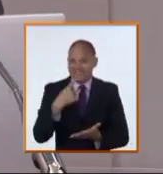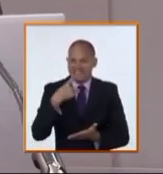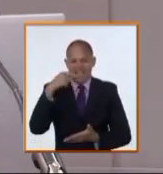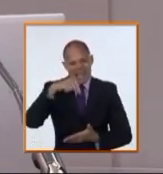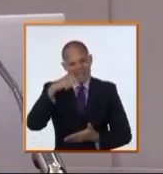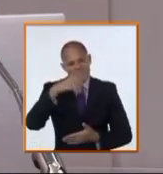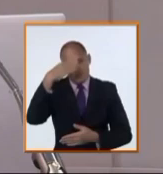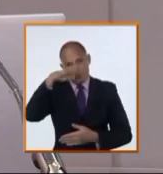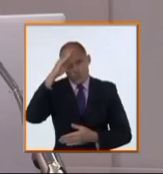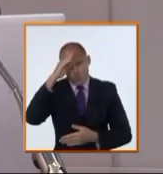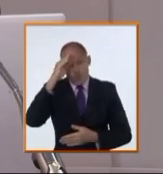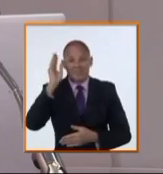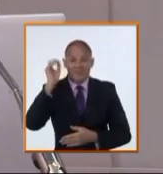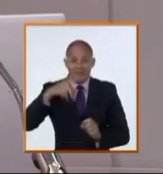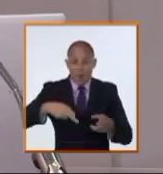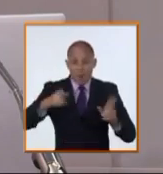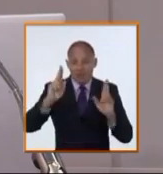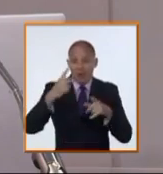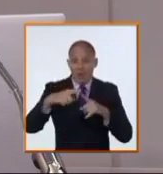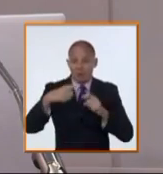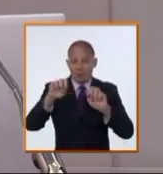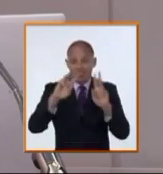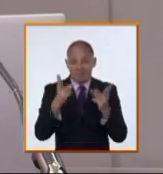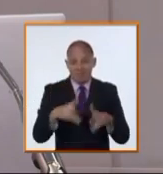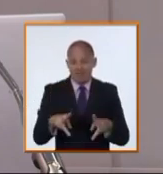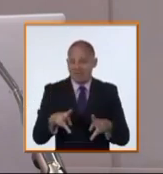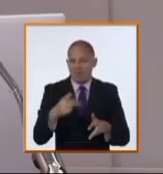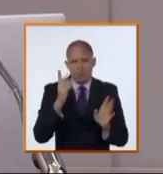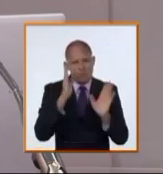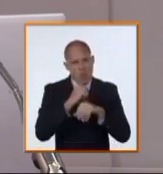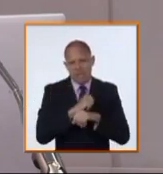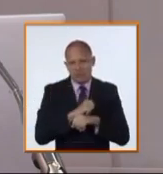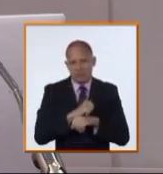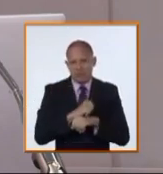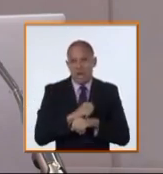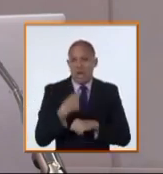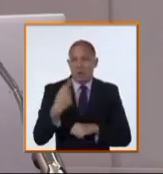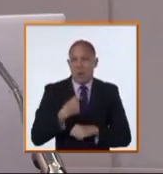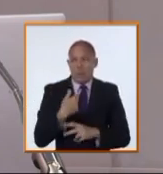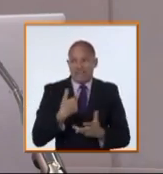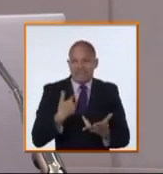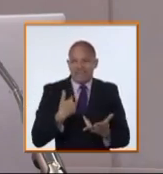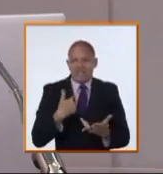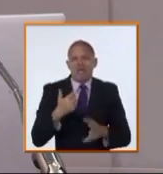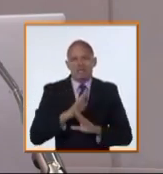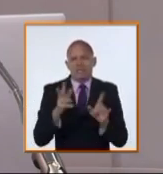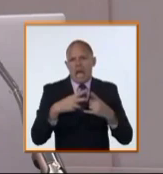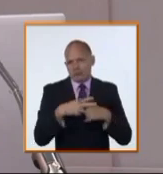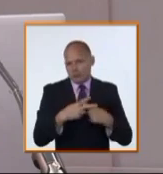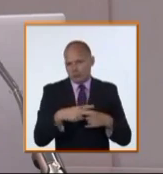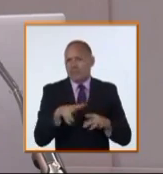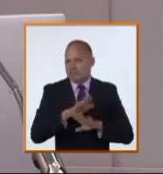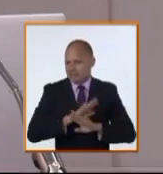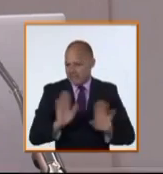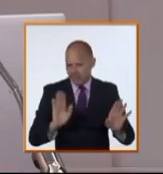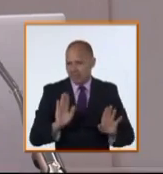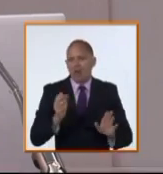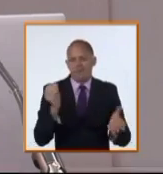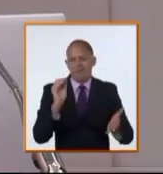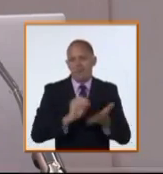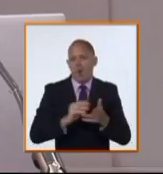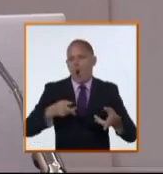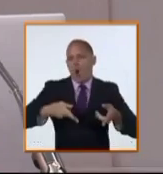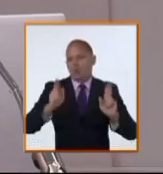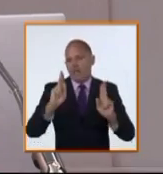acceso internet de las instalaciones turísticas entonces esa fue otra misión que le dimos al gay que cumplió exitosamente o está cumpliendo todavía porque